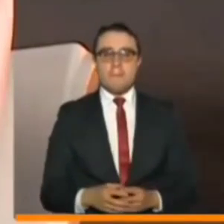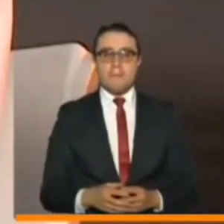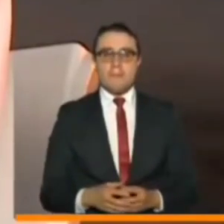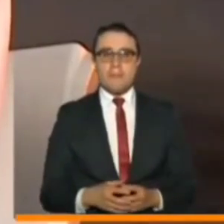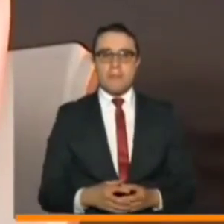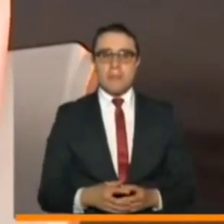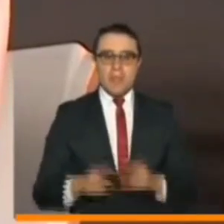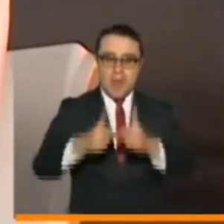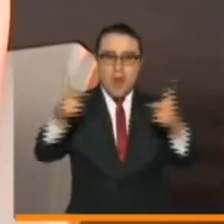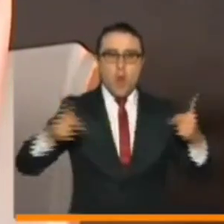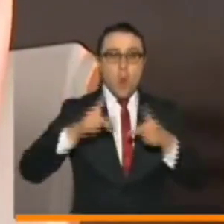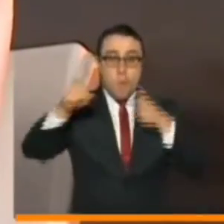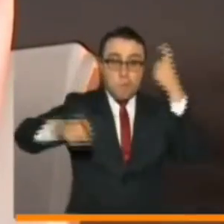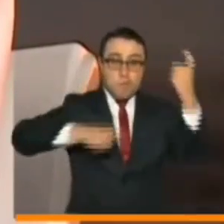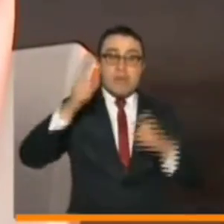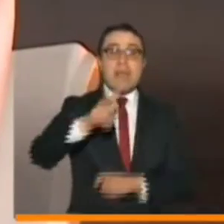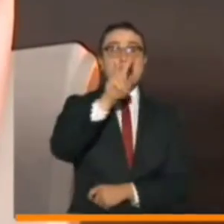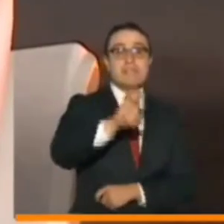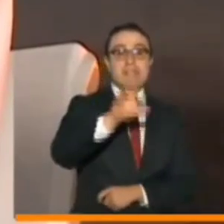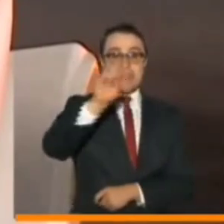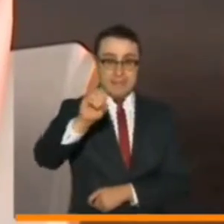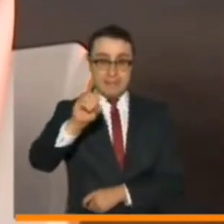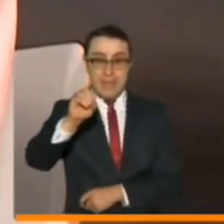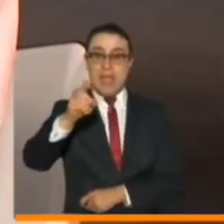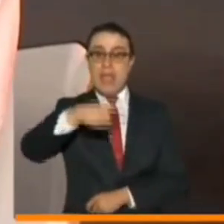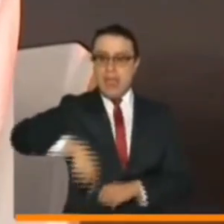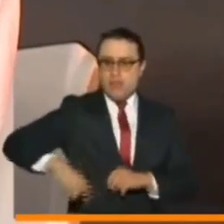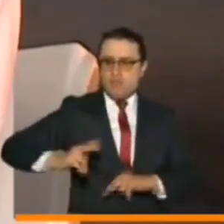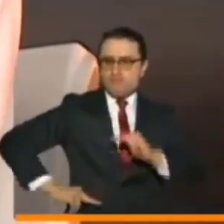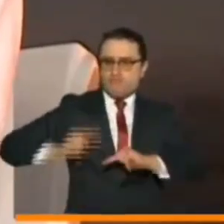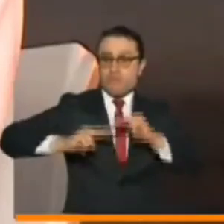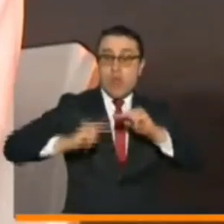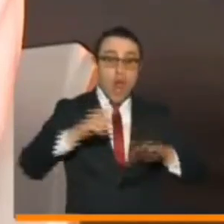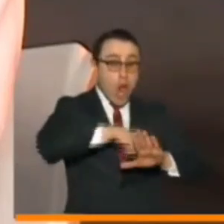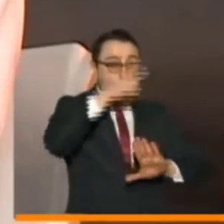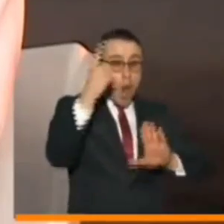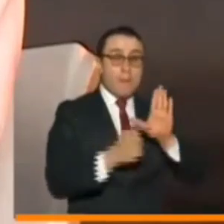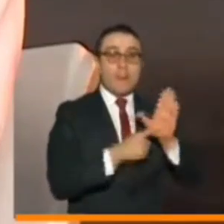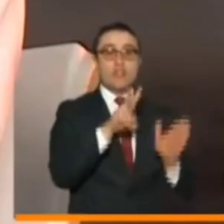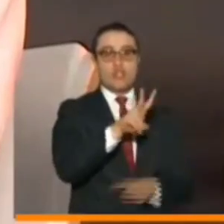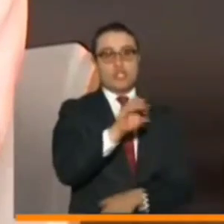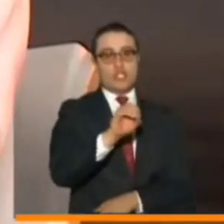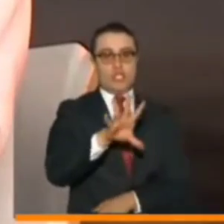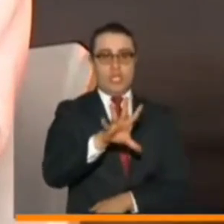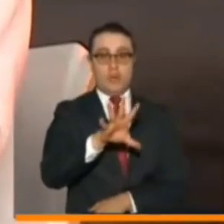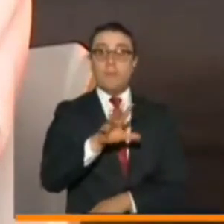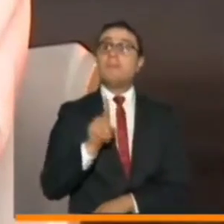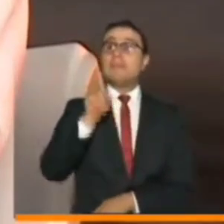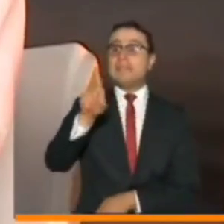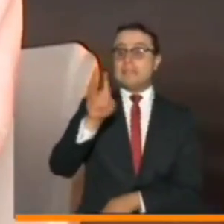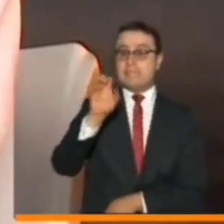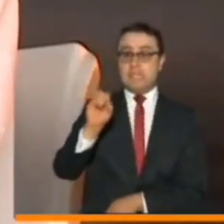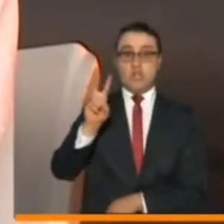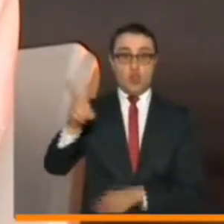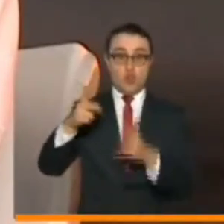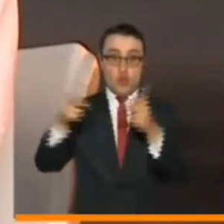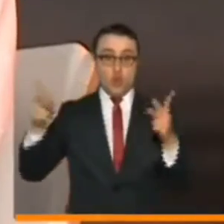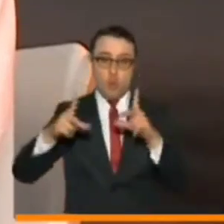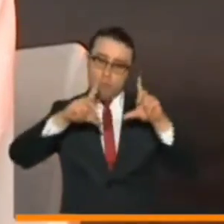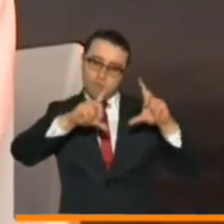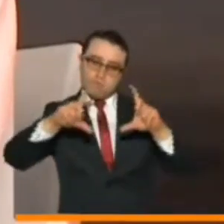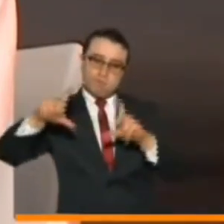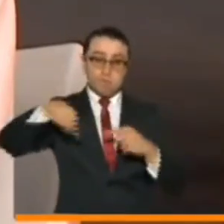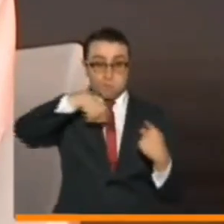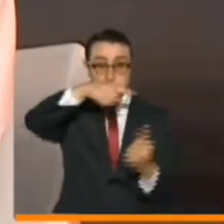establecimientos comerciales de los 205 que vamos a reconstruir, a 102 de los establecimientos turísticos de